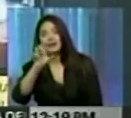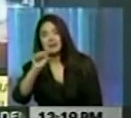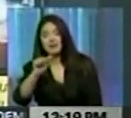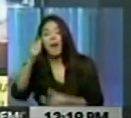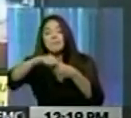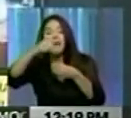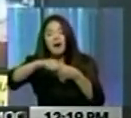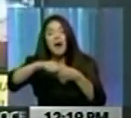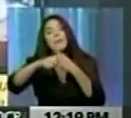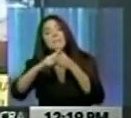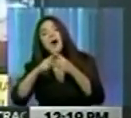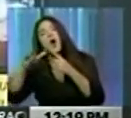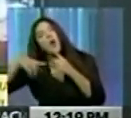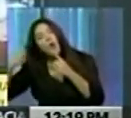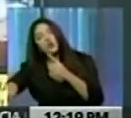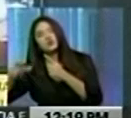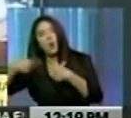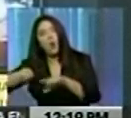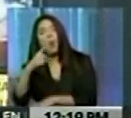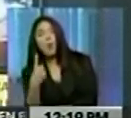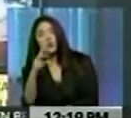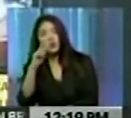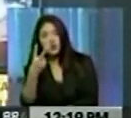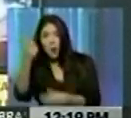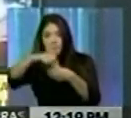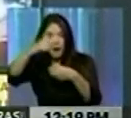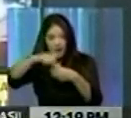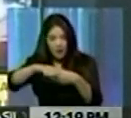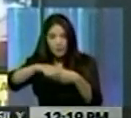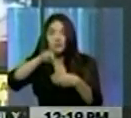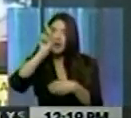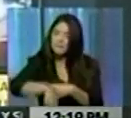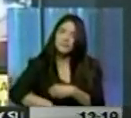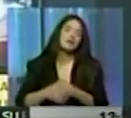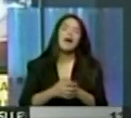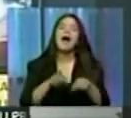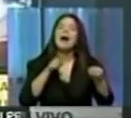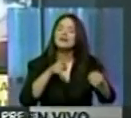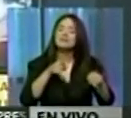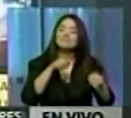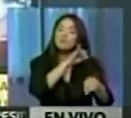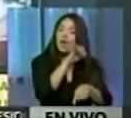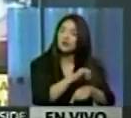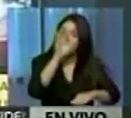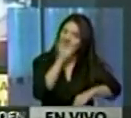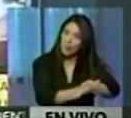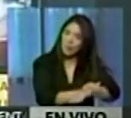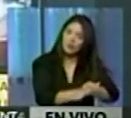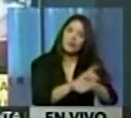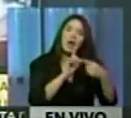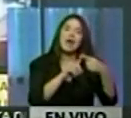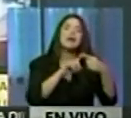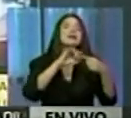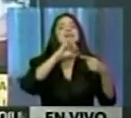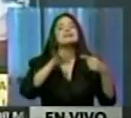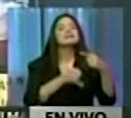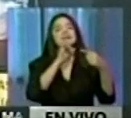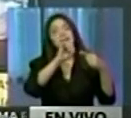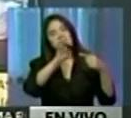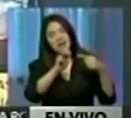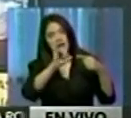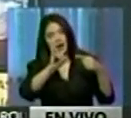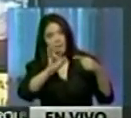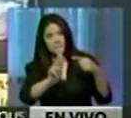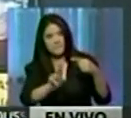las circunvalaciones número 1 y 2 de Maracaibo. Por estos hechos resultaron aprehendidos Jimmy Hello Chevit, imputado por los